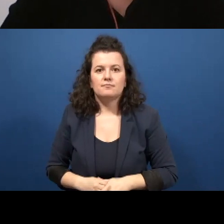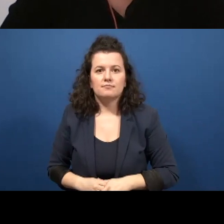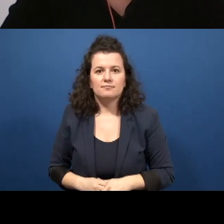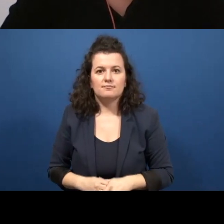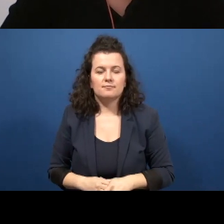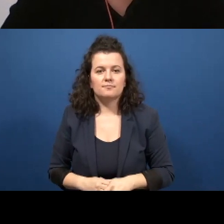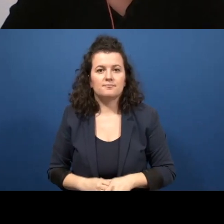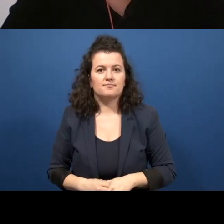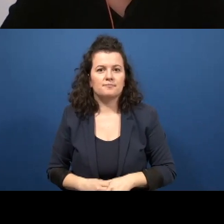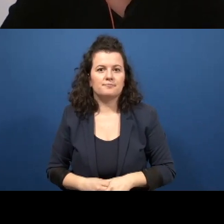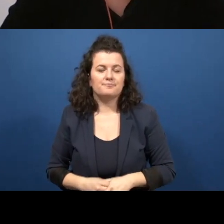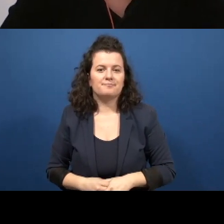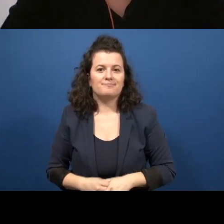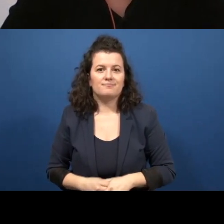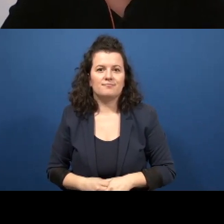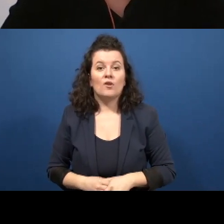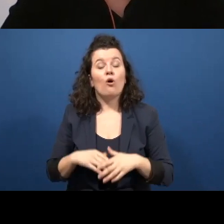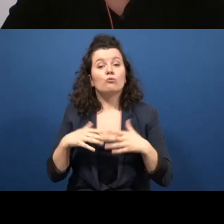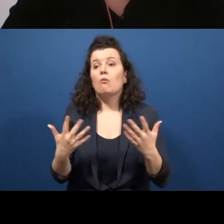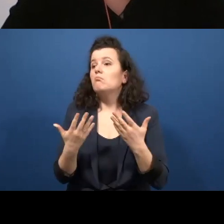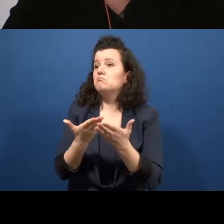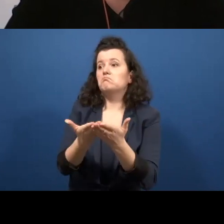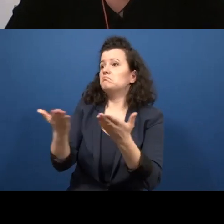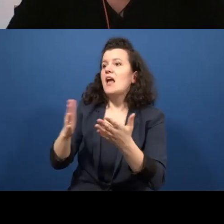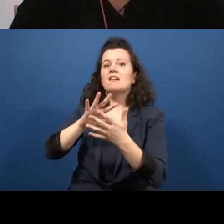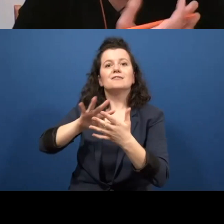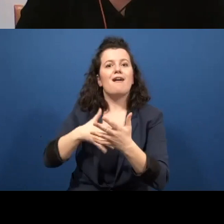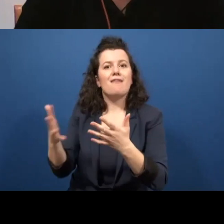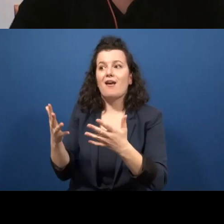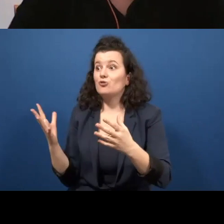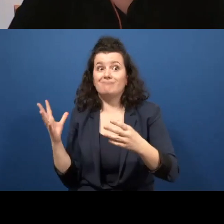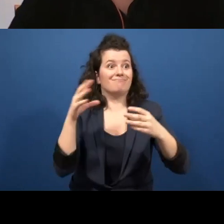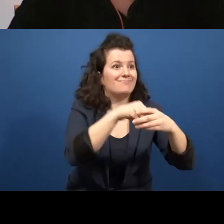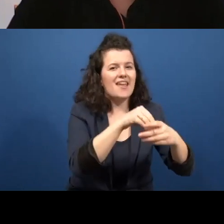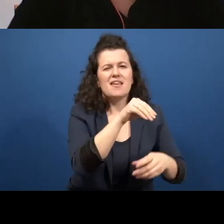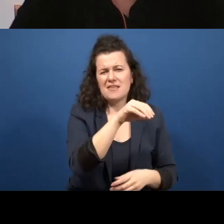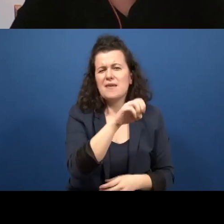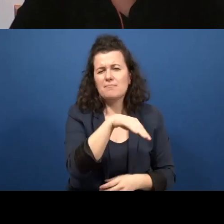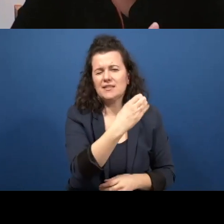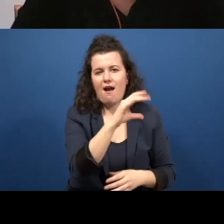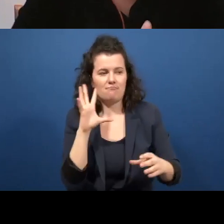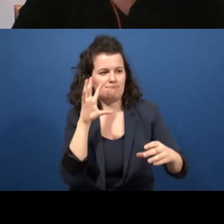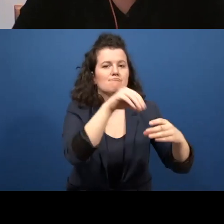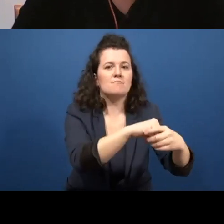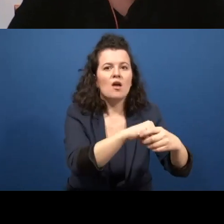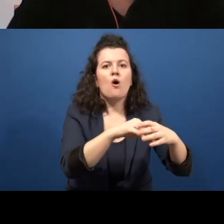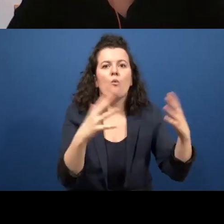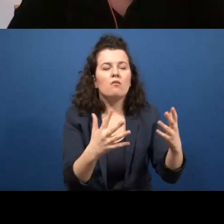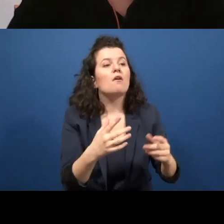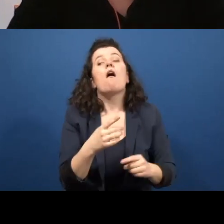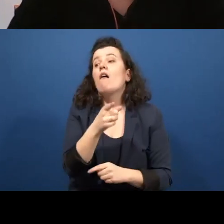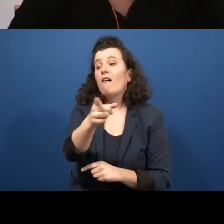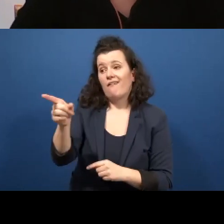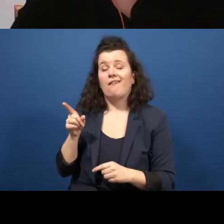habilidades. Si tuviera que decir cómo es que un intérprete de lengua de signos se puede beneficiar del máster